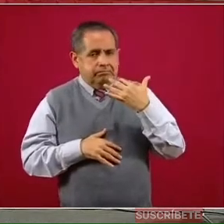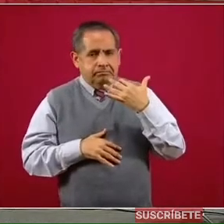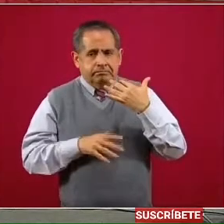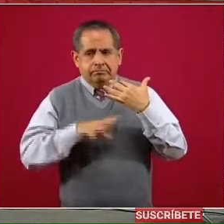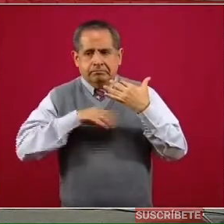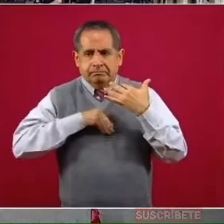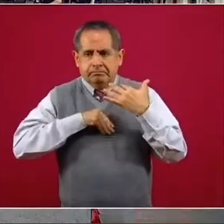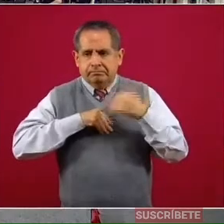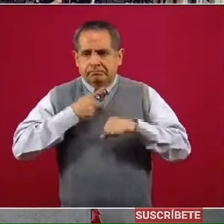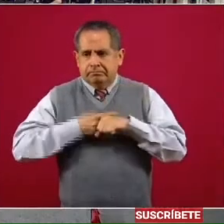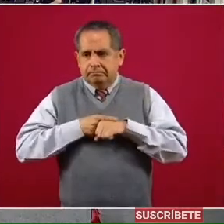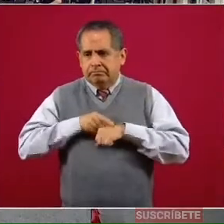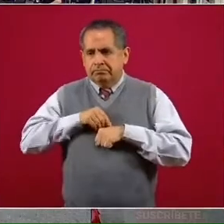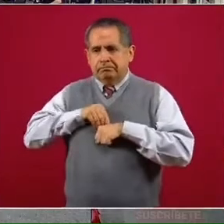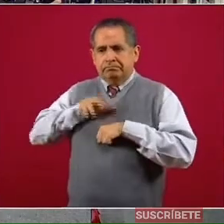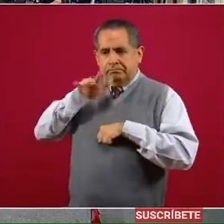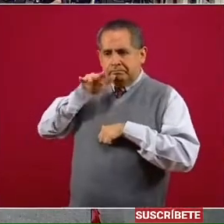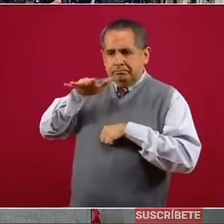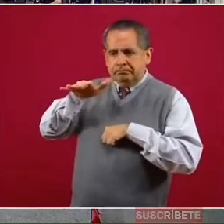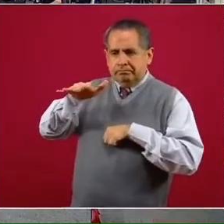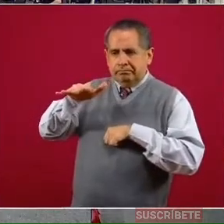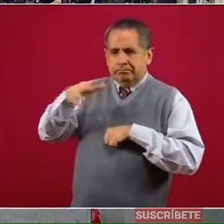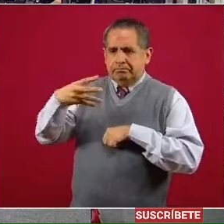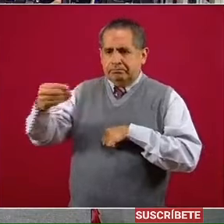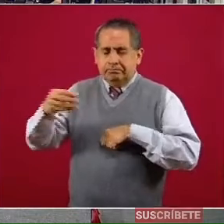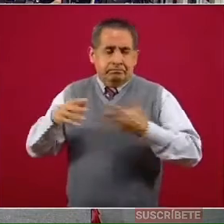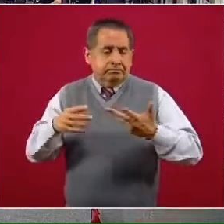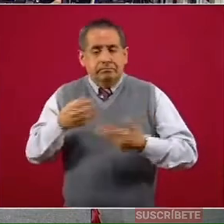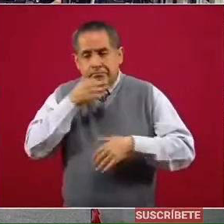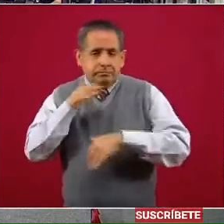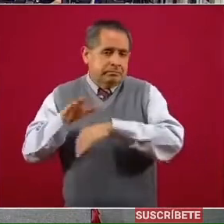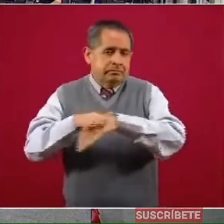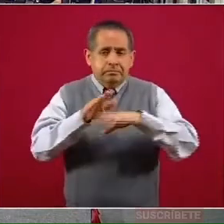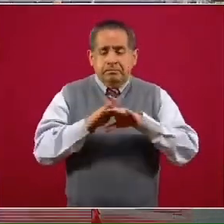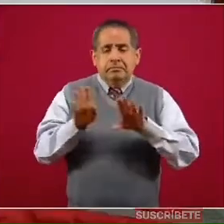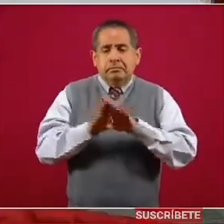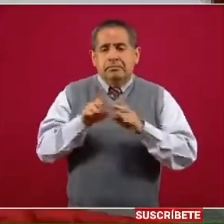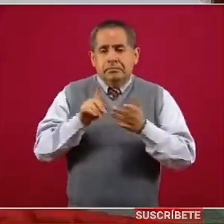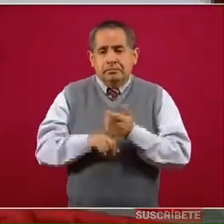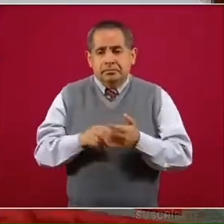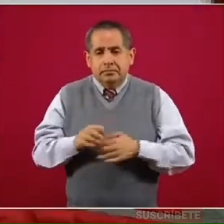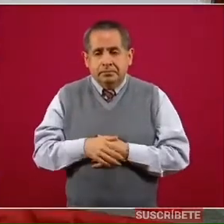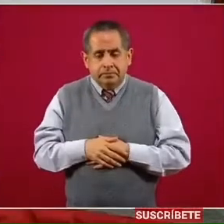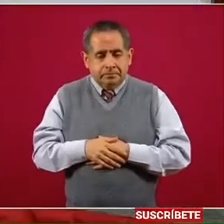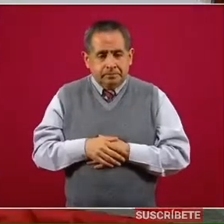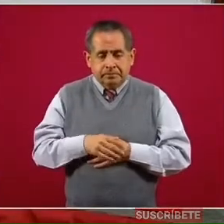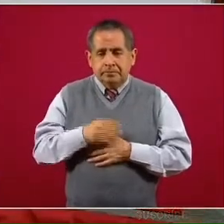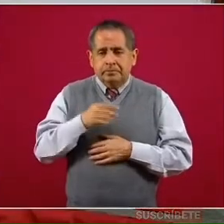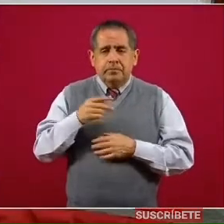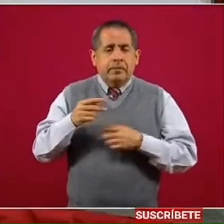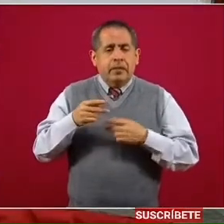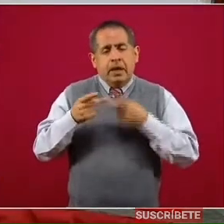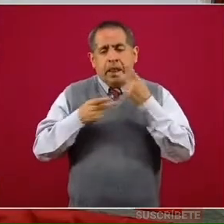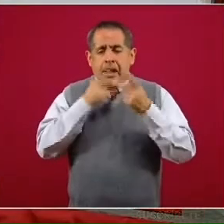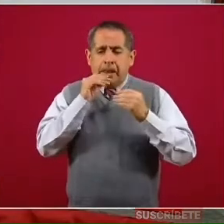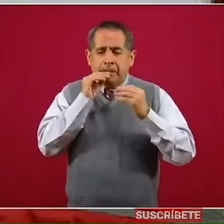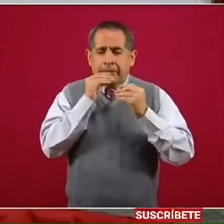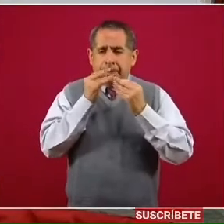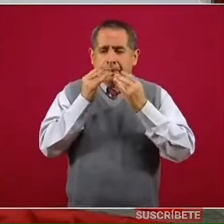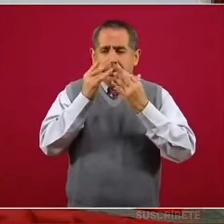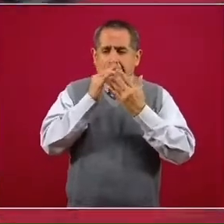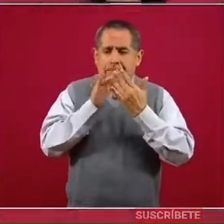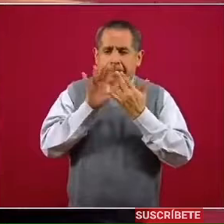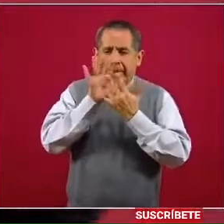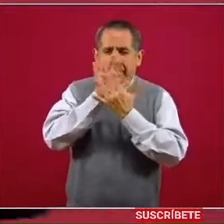contagio. Se ha comentado que los aerosoles respiratorios, es decir, las nubes de estos líquidos que son